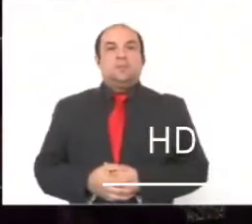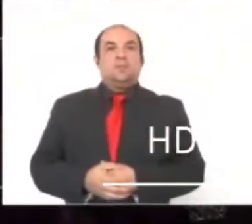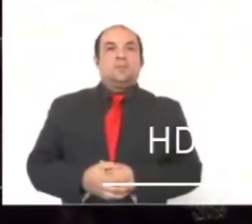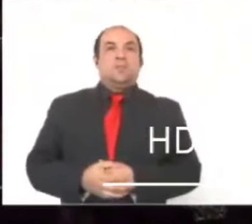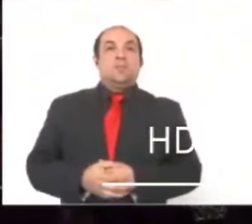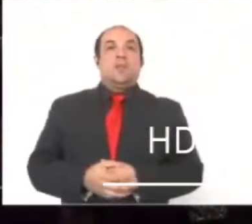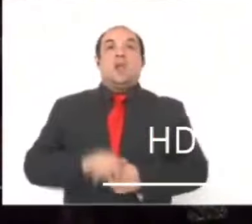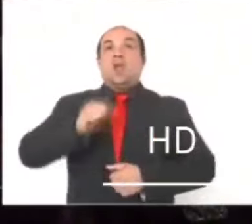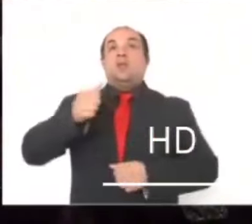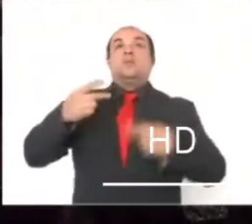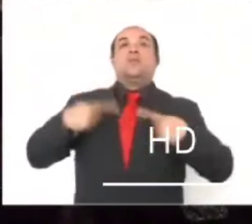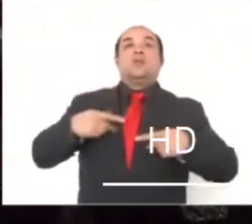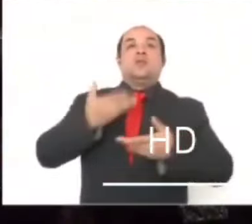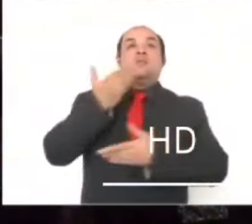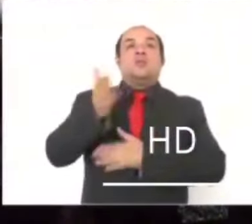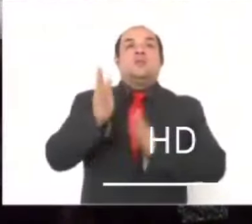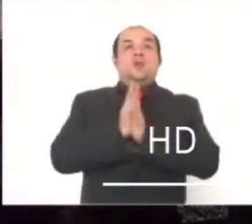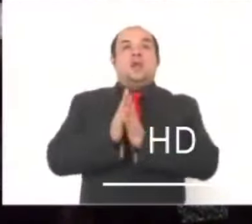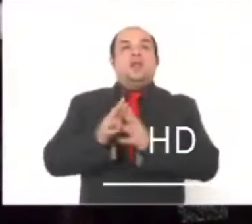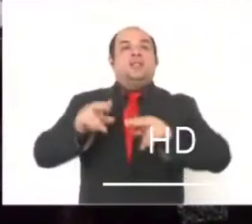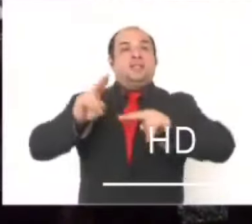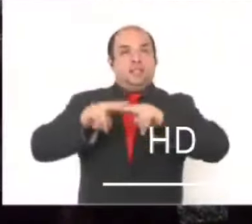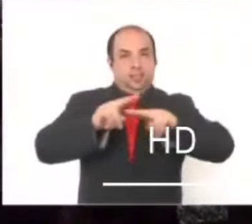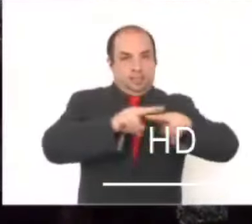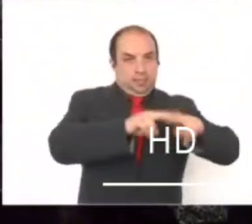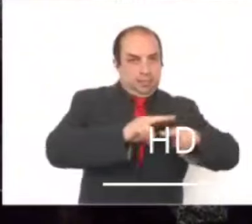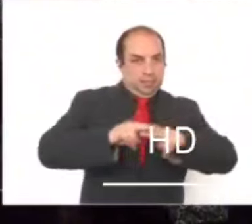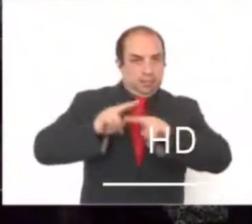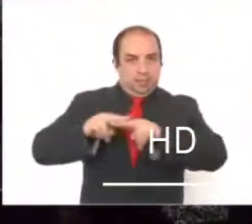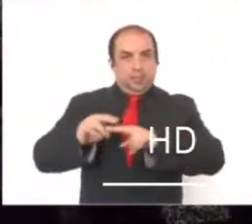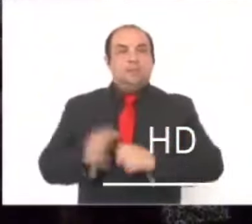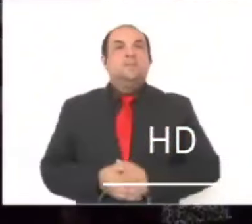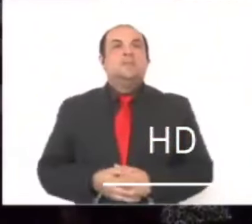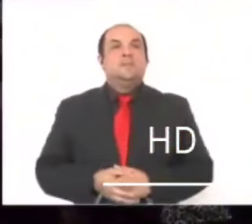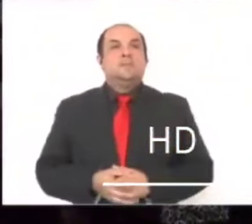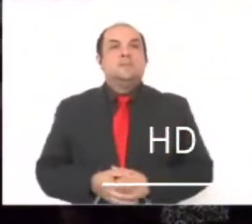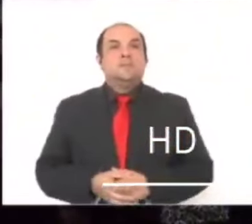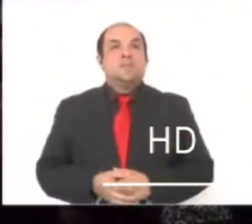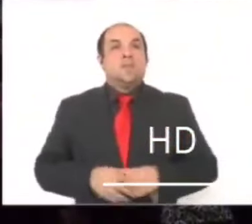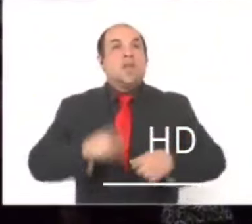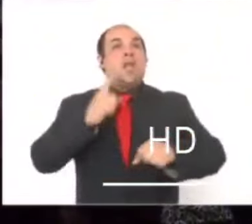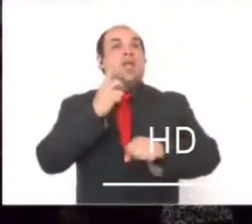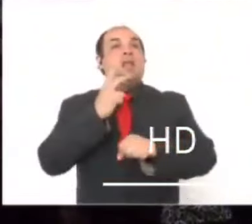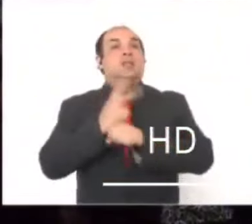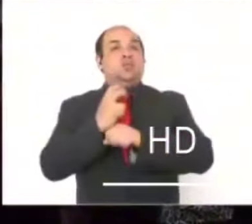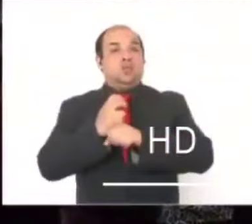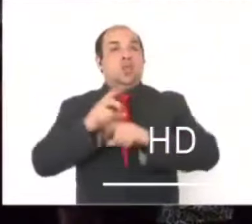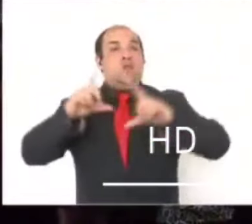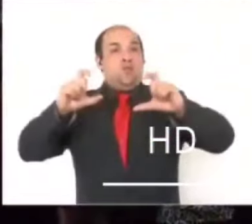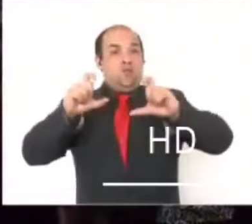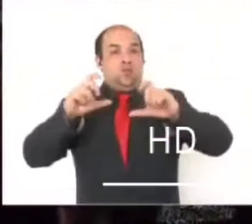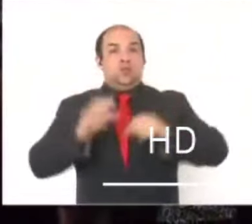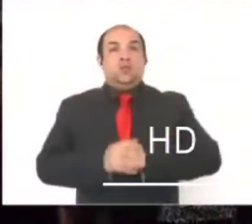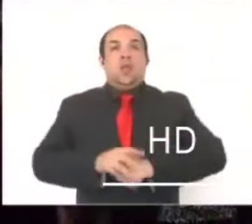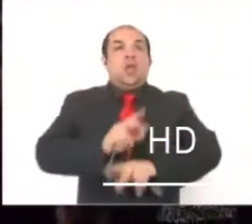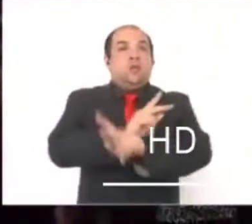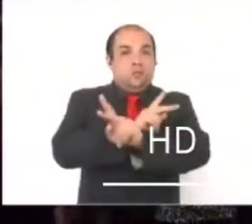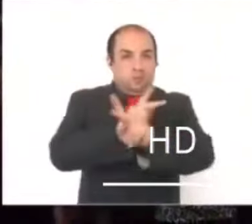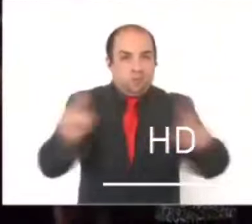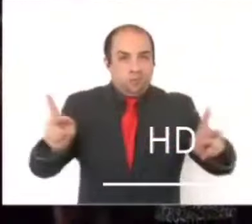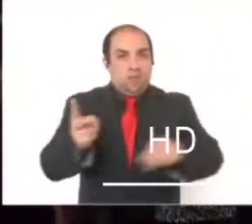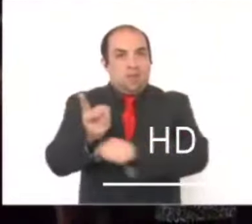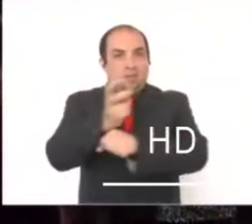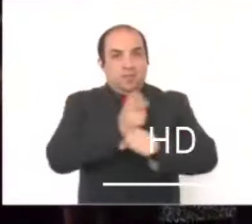A todas las personas les pedimos nos apoyen, tomen asiento, por favor. En la segunda fotografía, a todas y todos ustedes